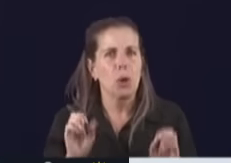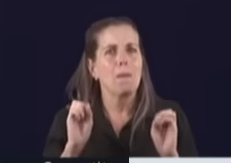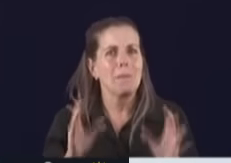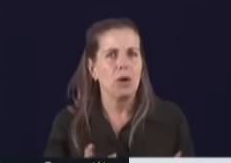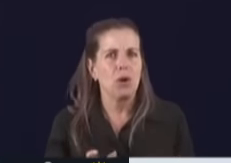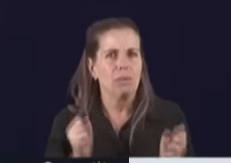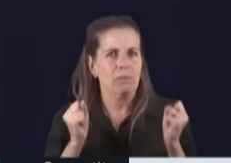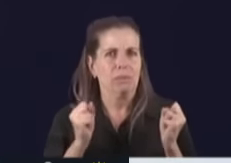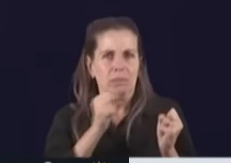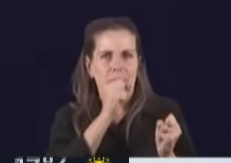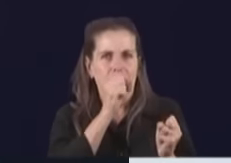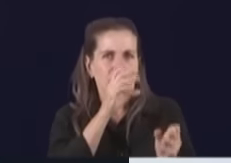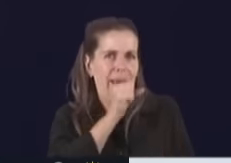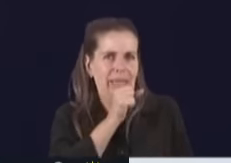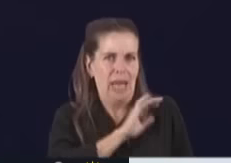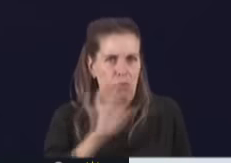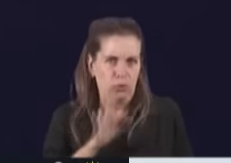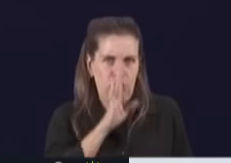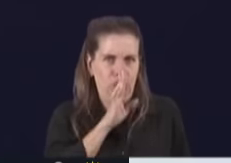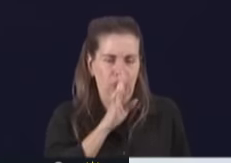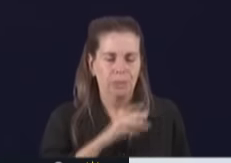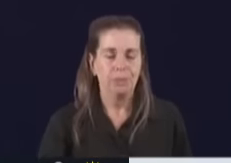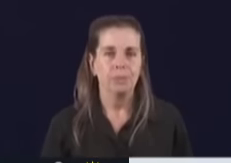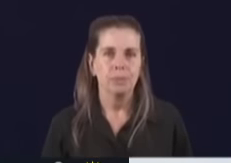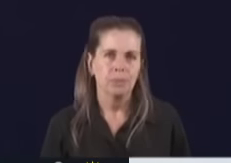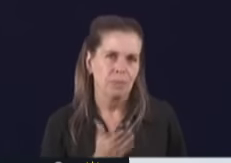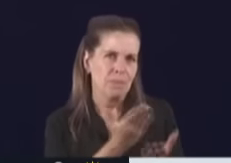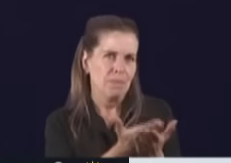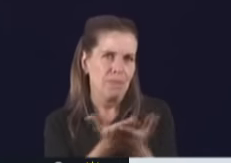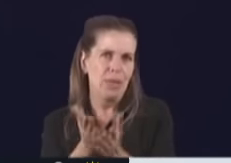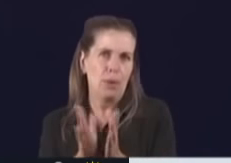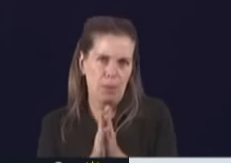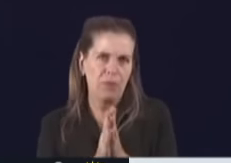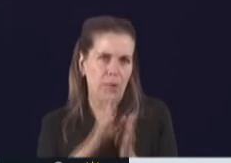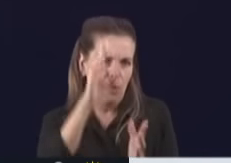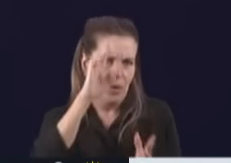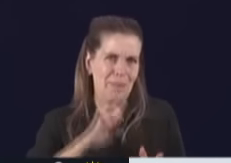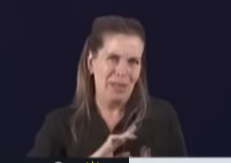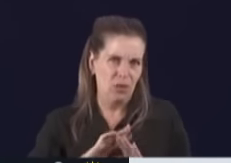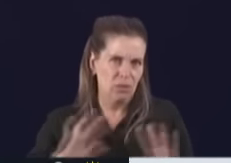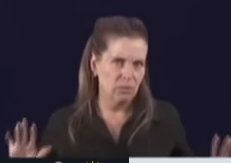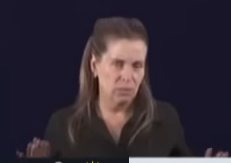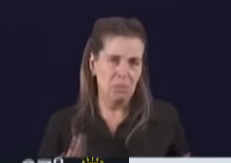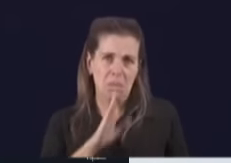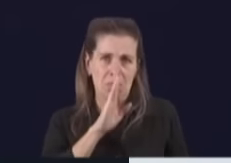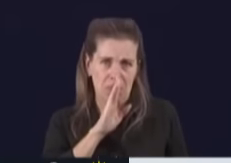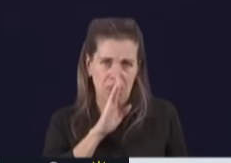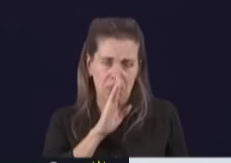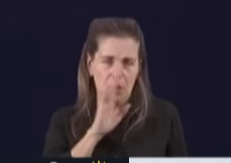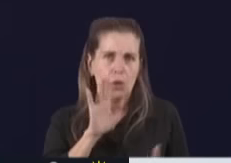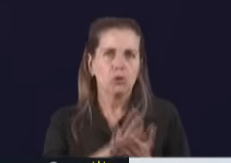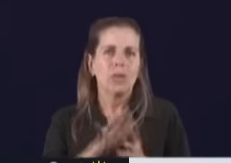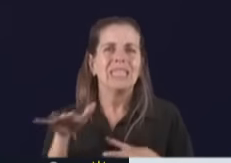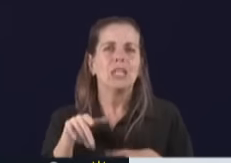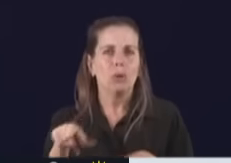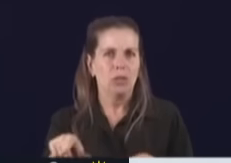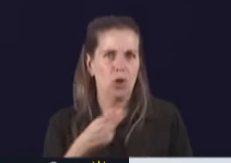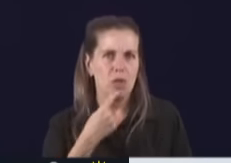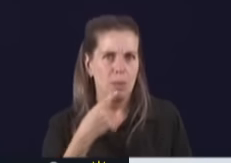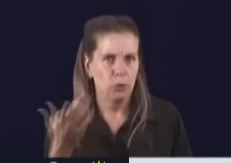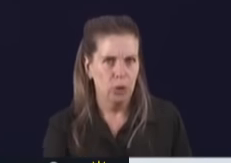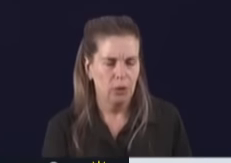evitar dar una opinión. Así que les pido que nos respeten en eso para no complicar